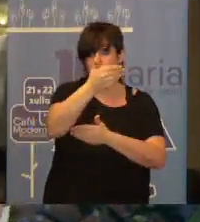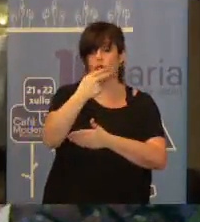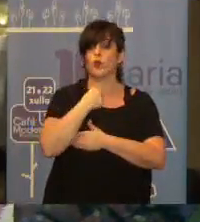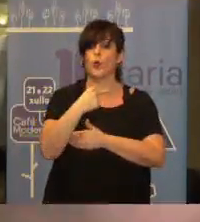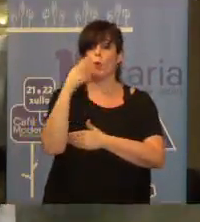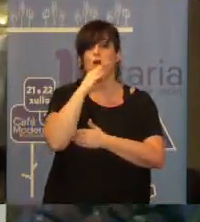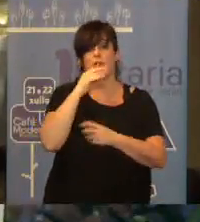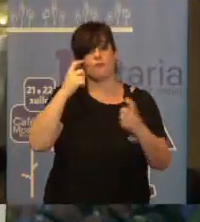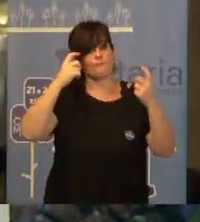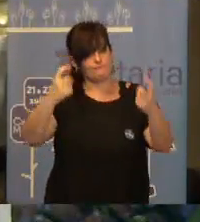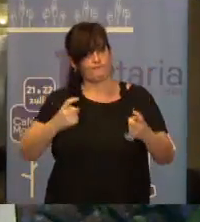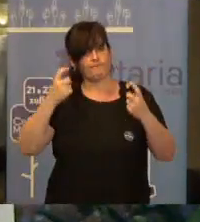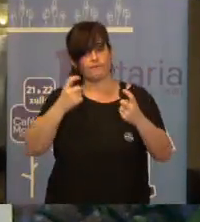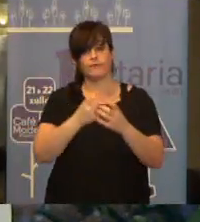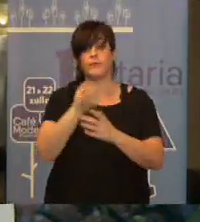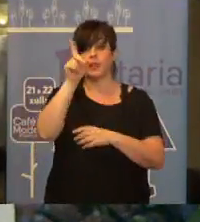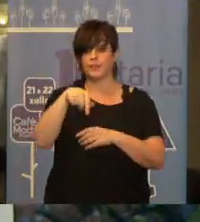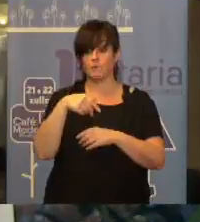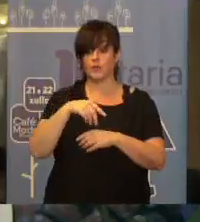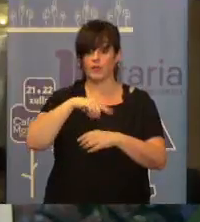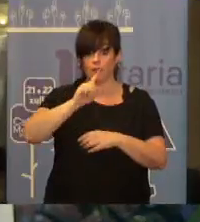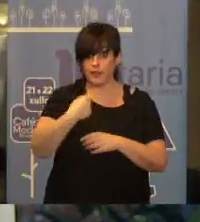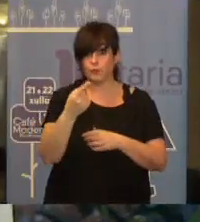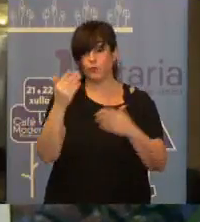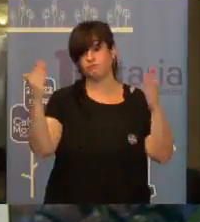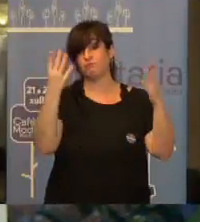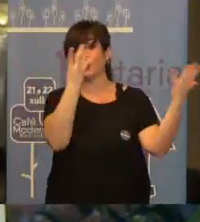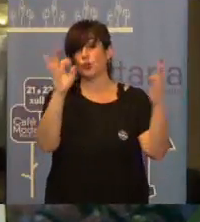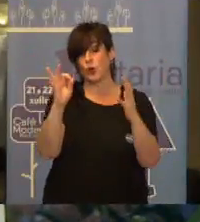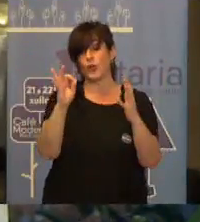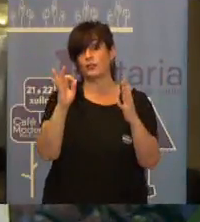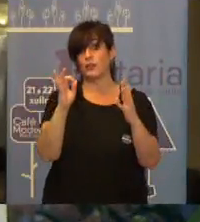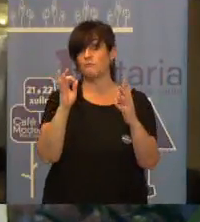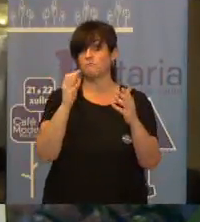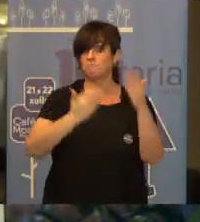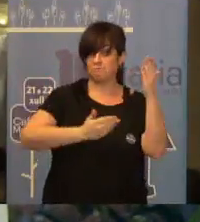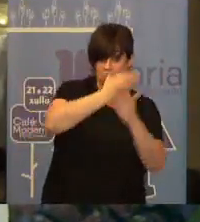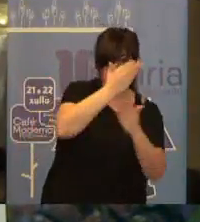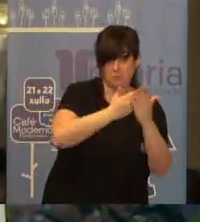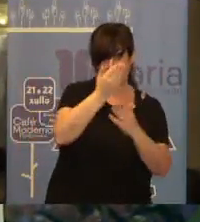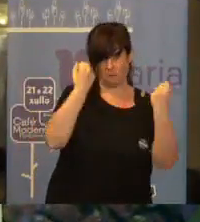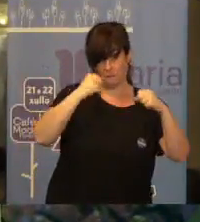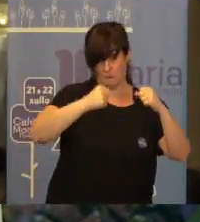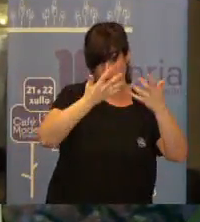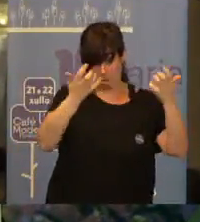en 1990, nunha obra colectiva, 4 ensaios sobre a esquerda nacionalista, adiantaba